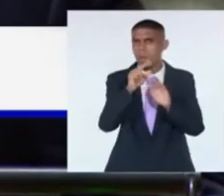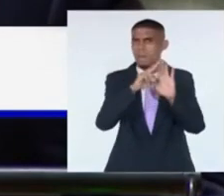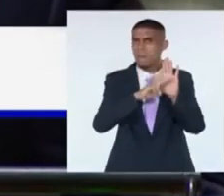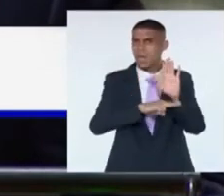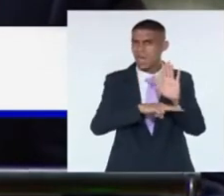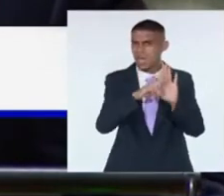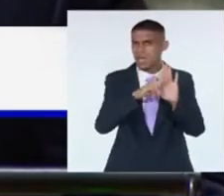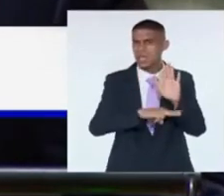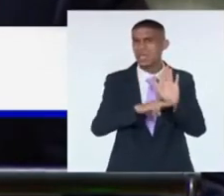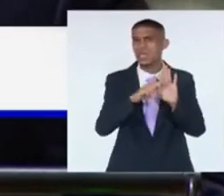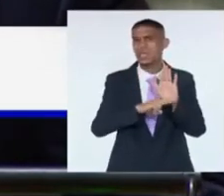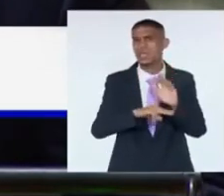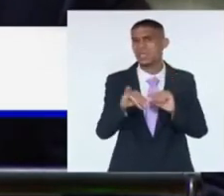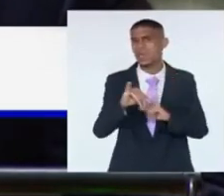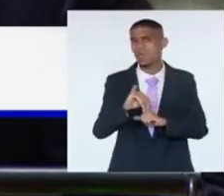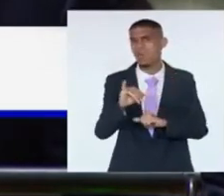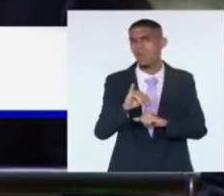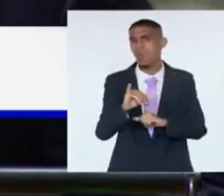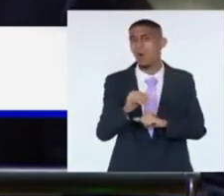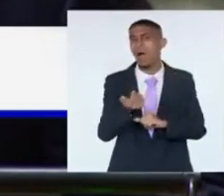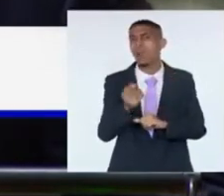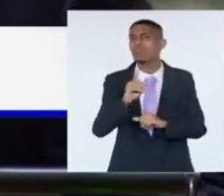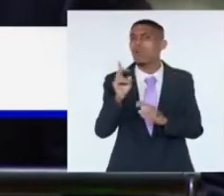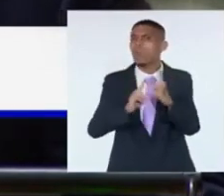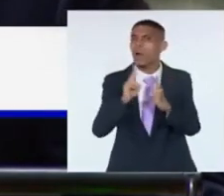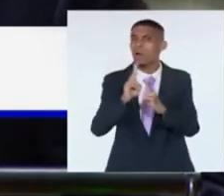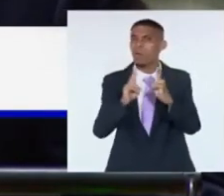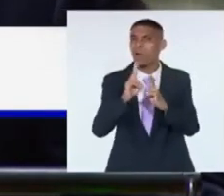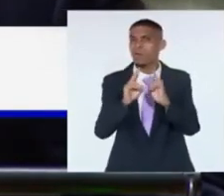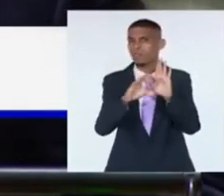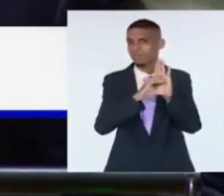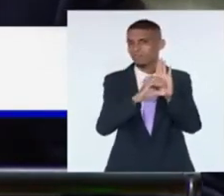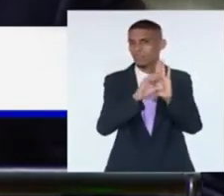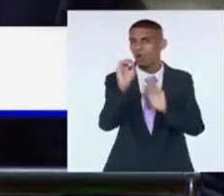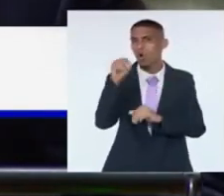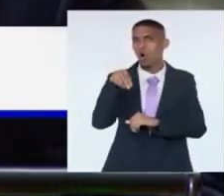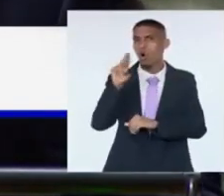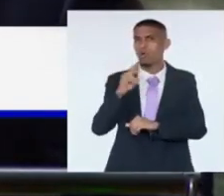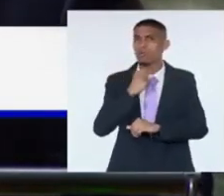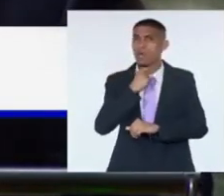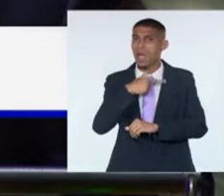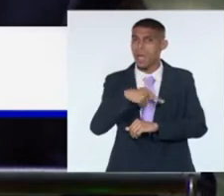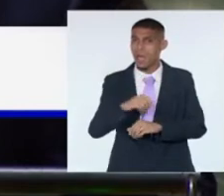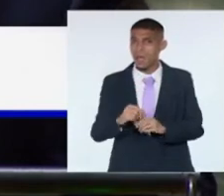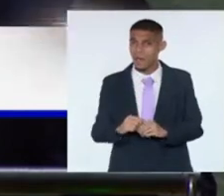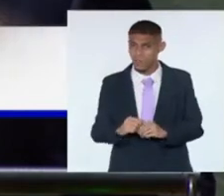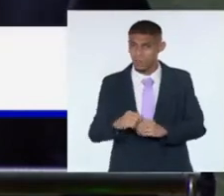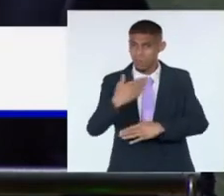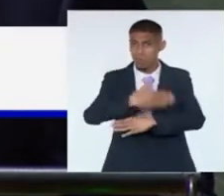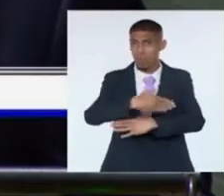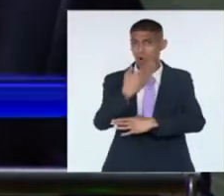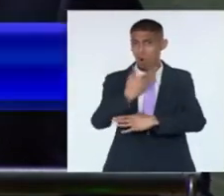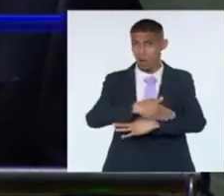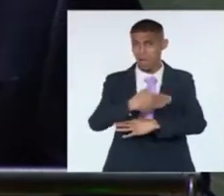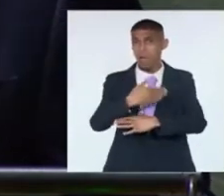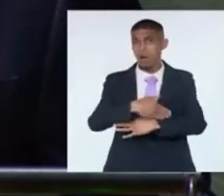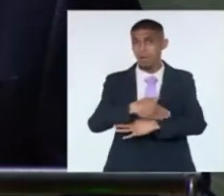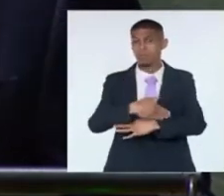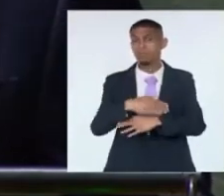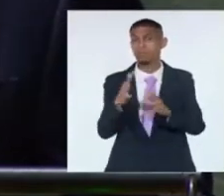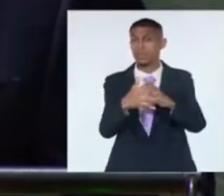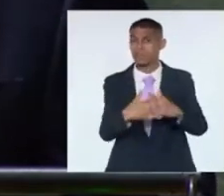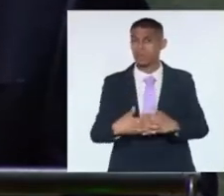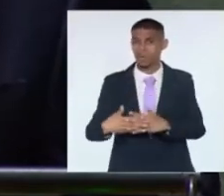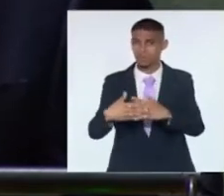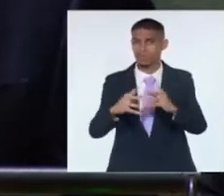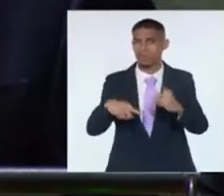adopten sin el amparo de la carta de las Naciones Unidas como el embargo económico y financiero impuesto a Cuba y cualquier intentona